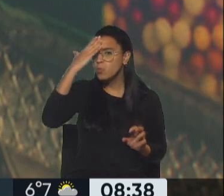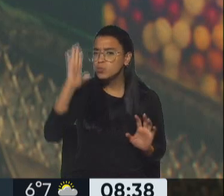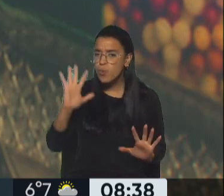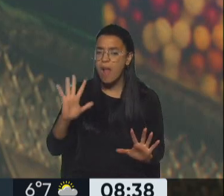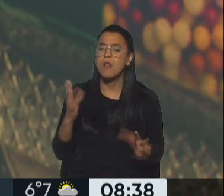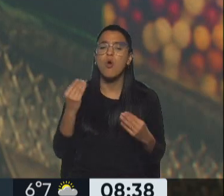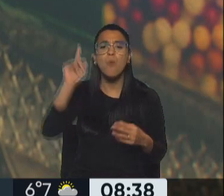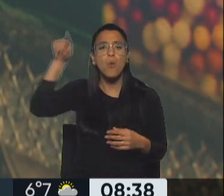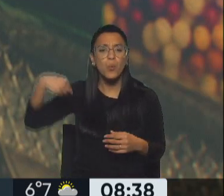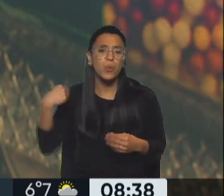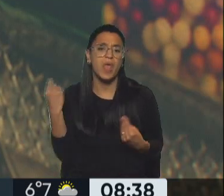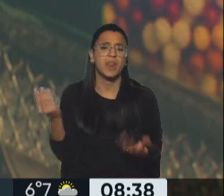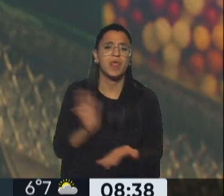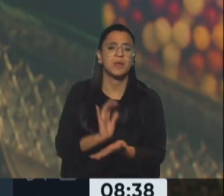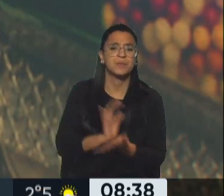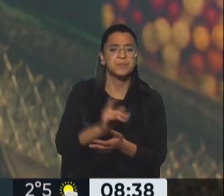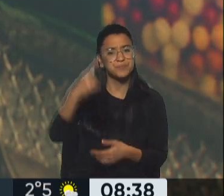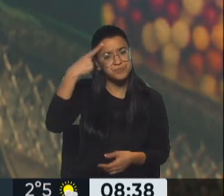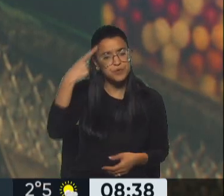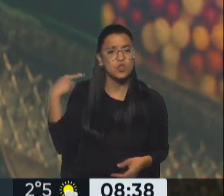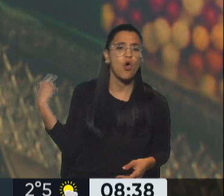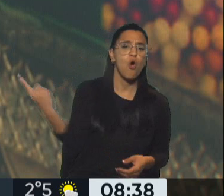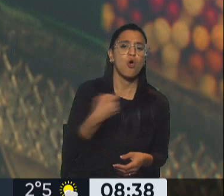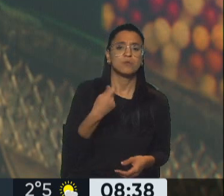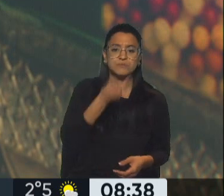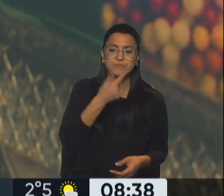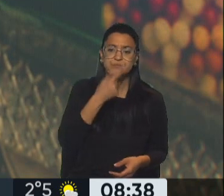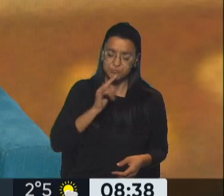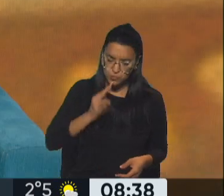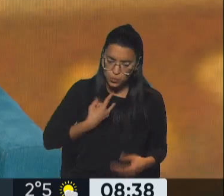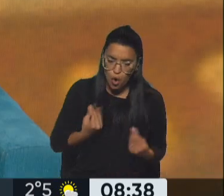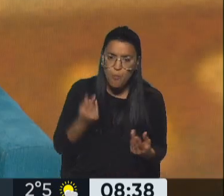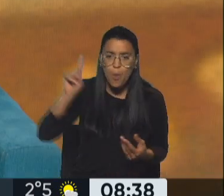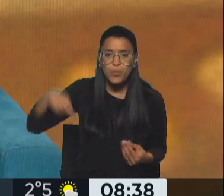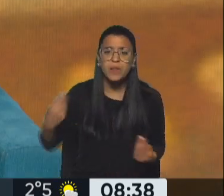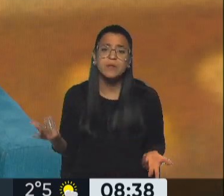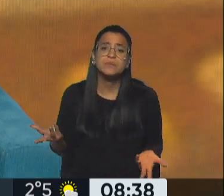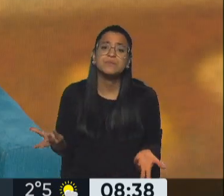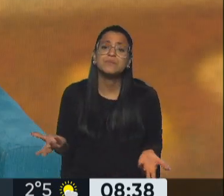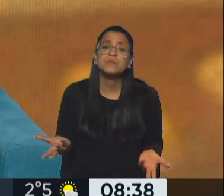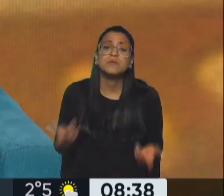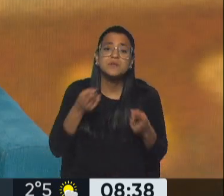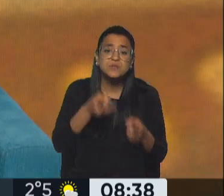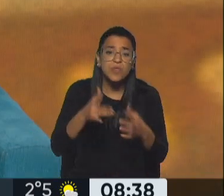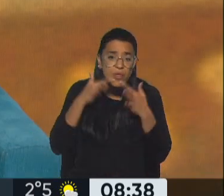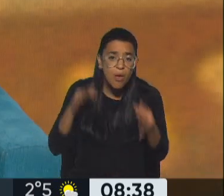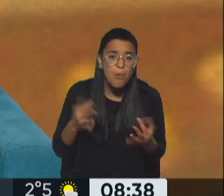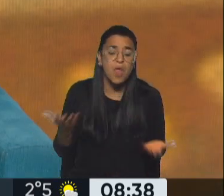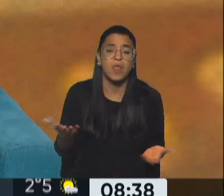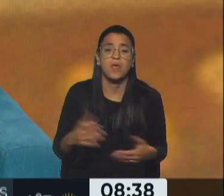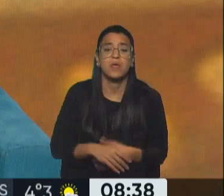esta insensatez colectiva de automedicarse? No, eso la verdad que debe